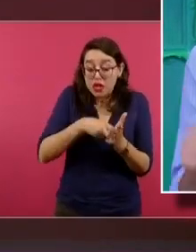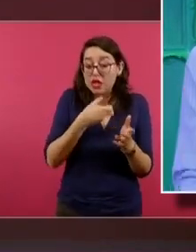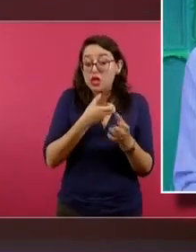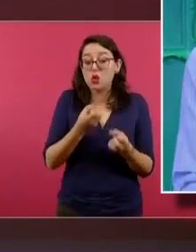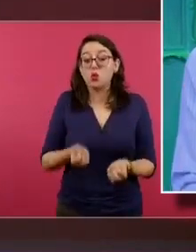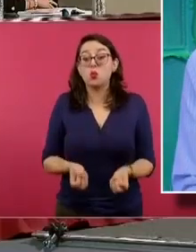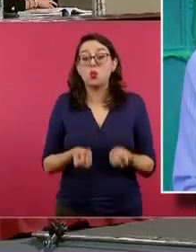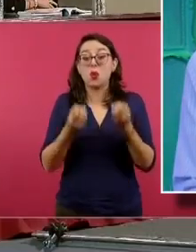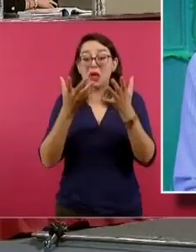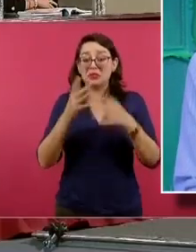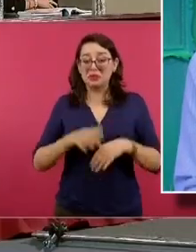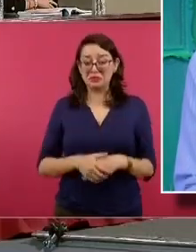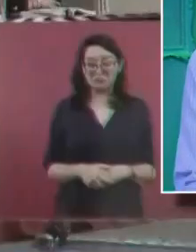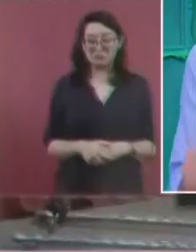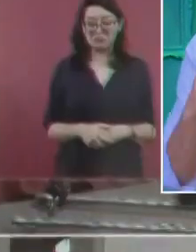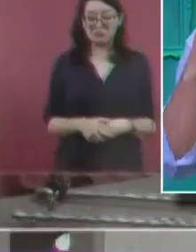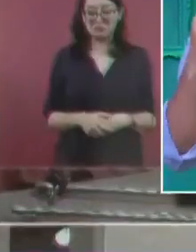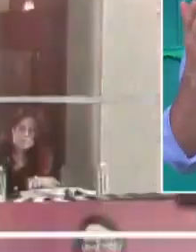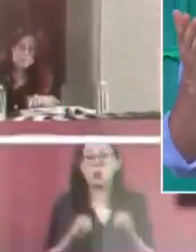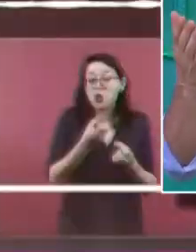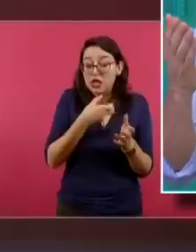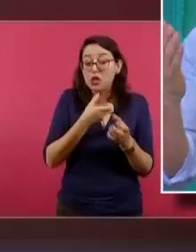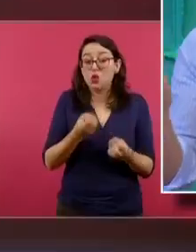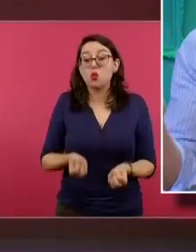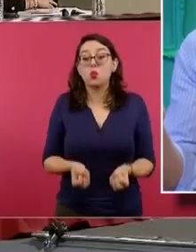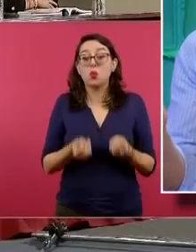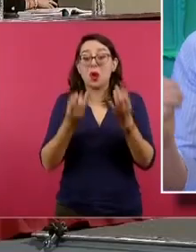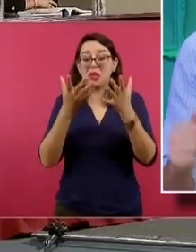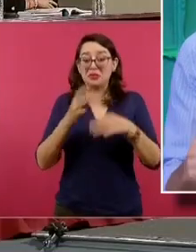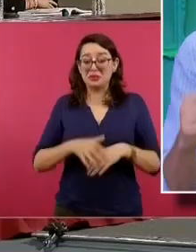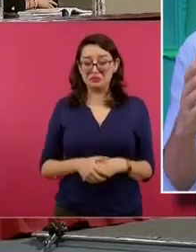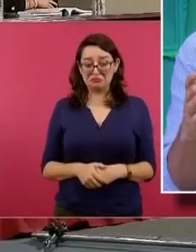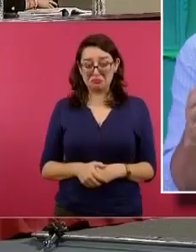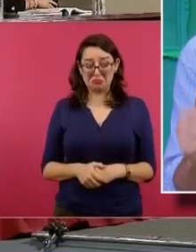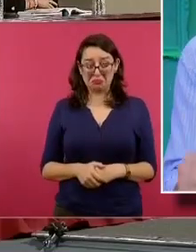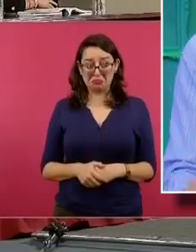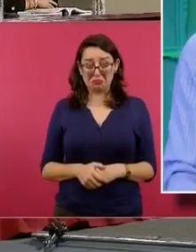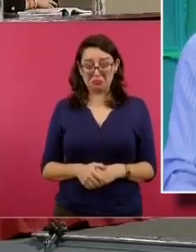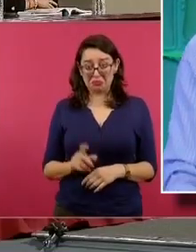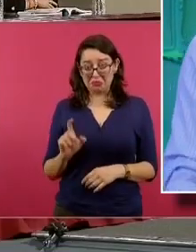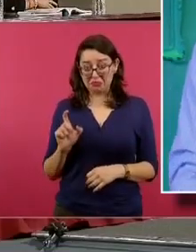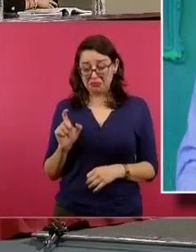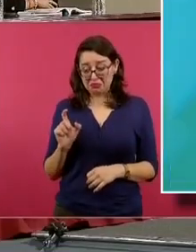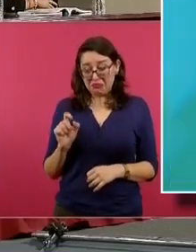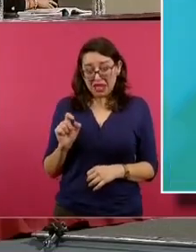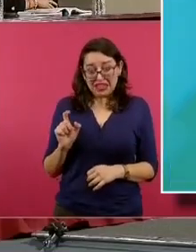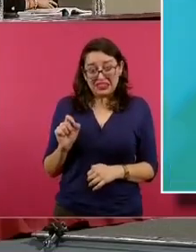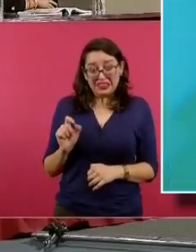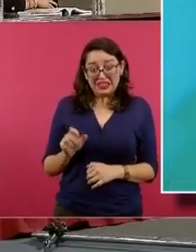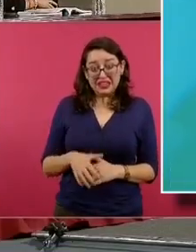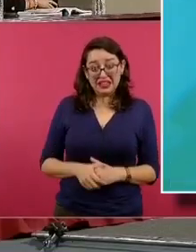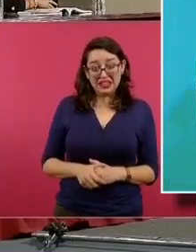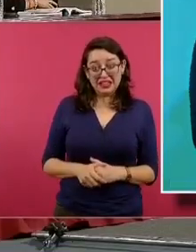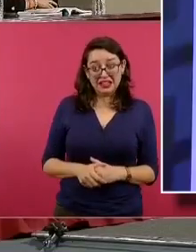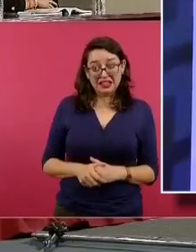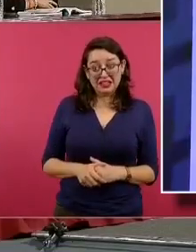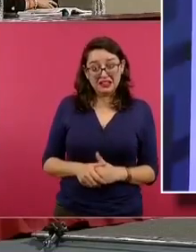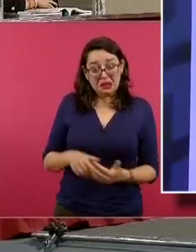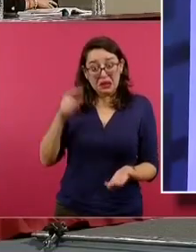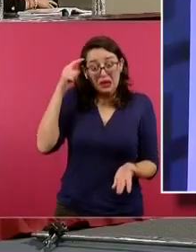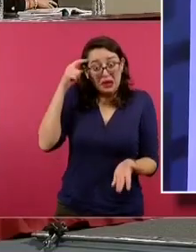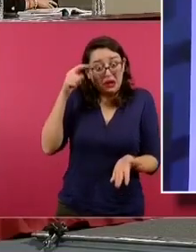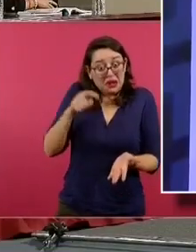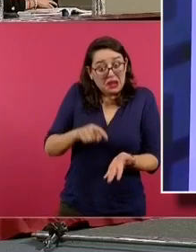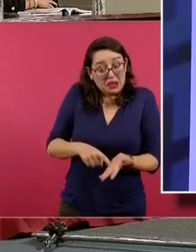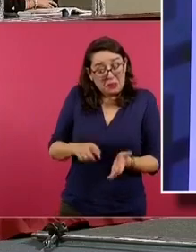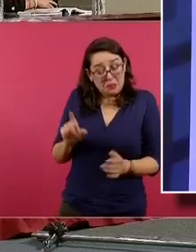aún no saben cuándo nació Benito Juárez. Pues ya ni por la efeméride, por el puente. Ni por el presidente, que es el personaje favorito. No, ¿sí? Más de 20, ¿no? O